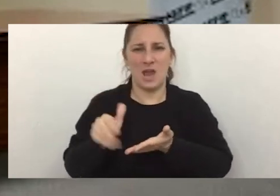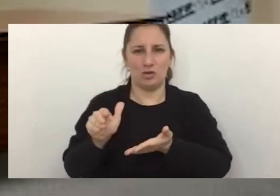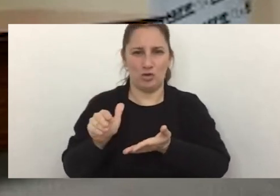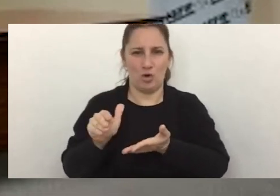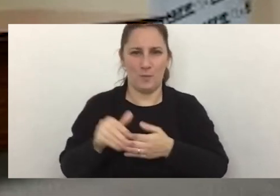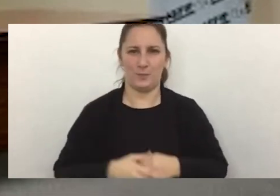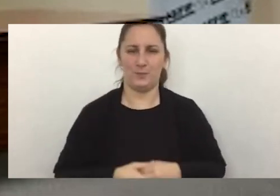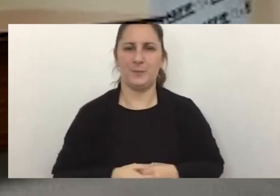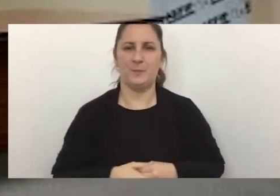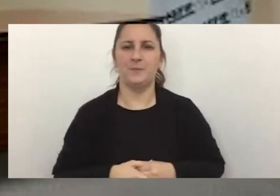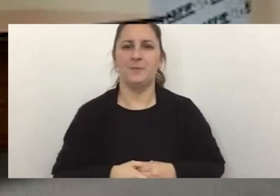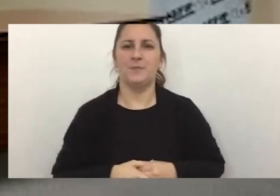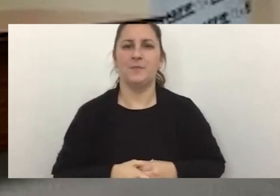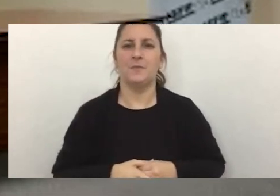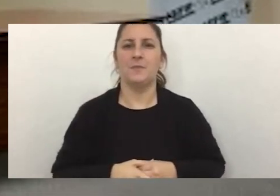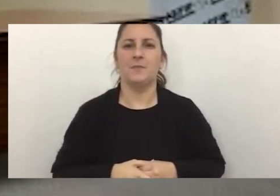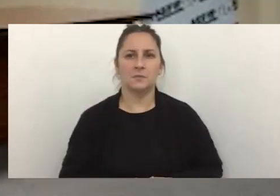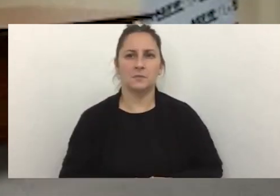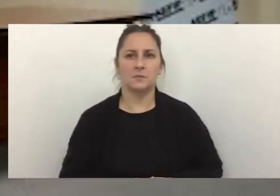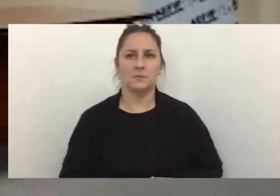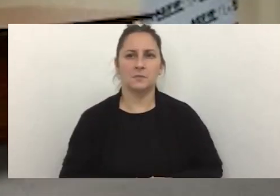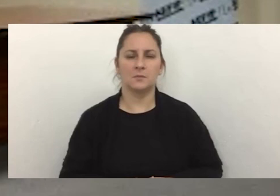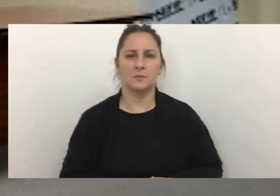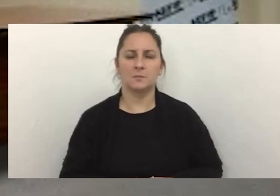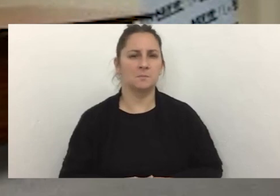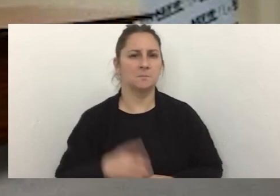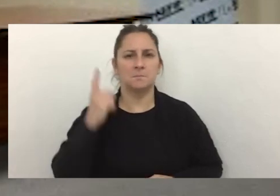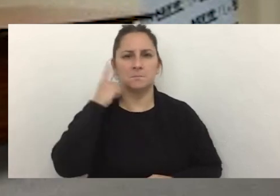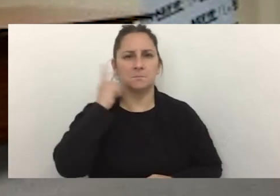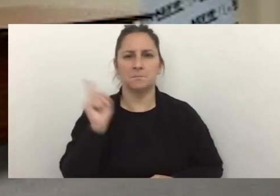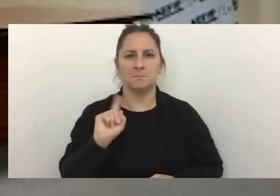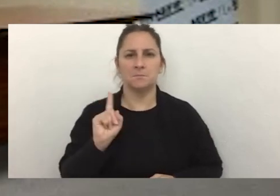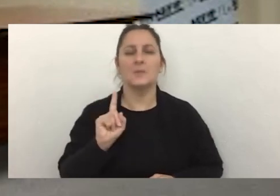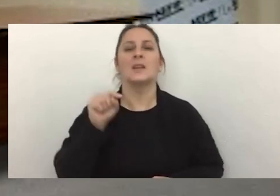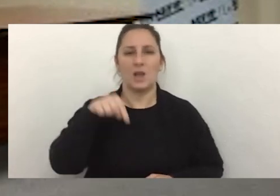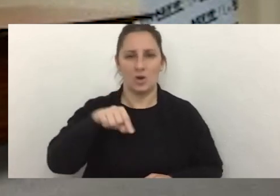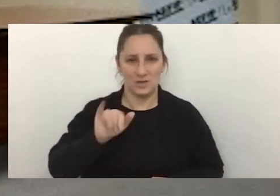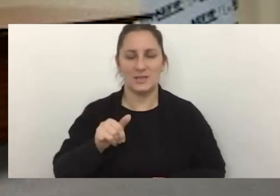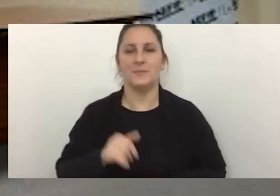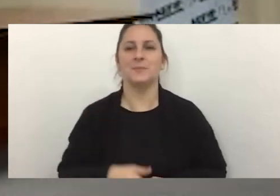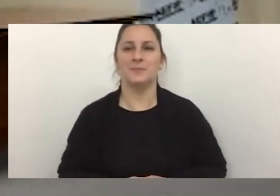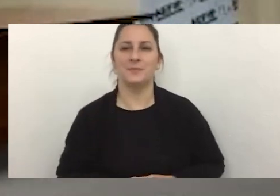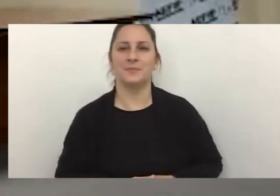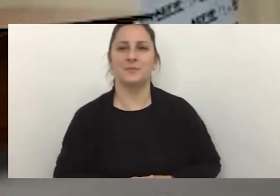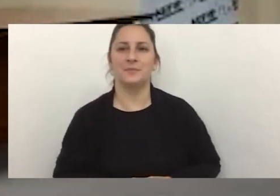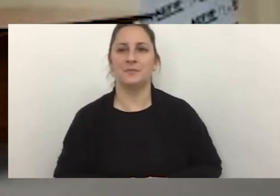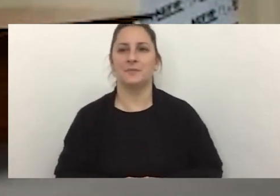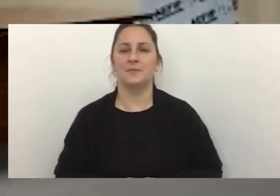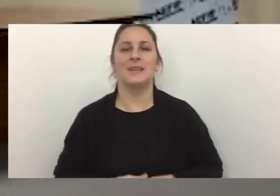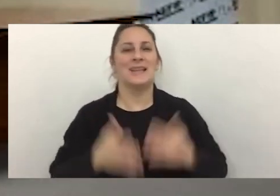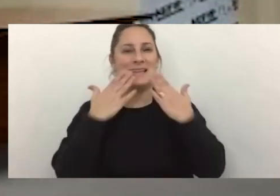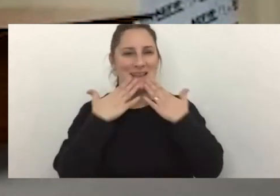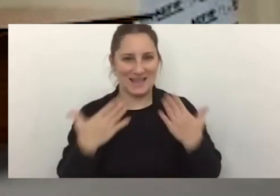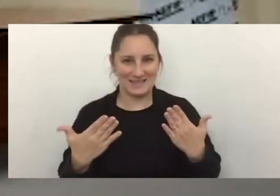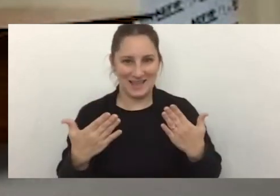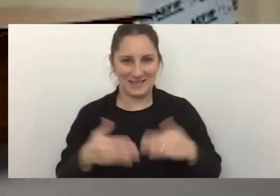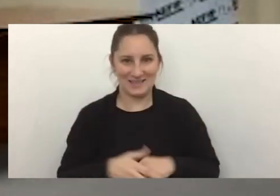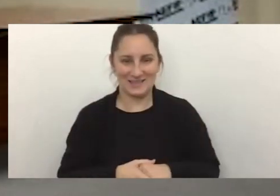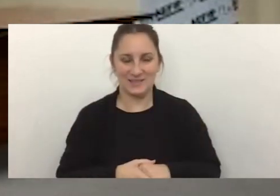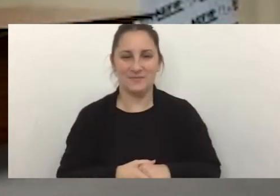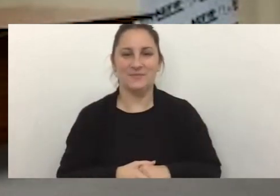es decir, de manera negativa. Con esto despedimos. Te agradezco un montón. La verdad